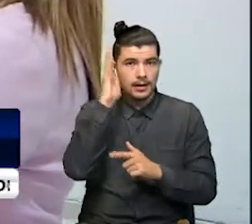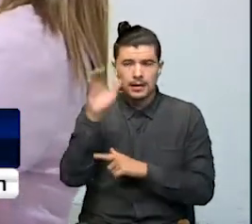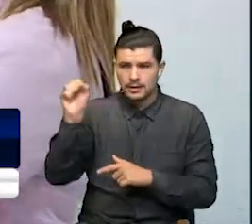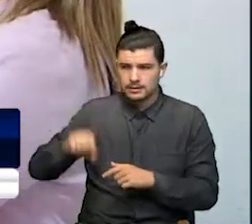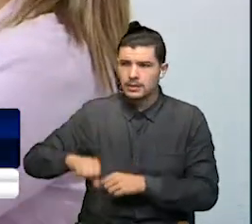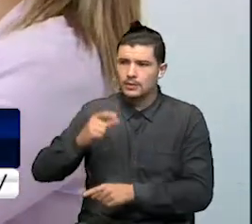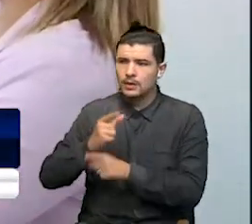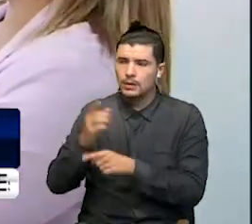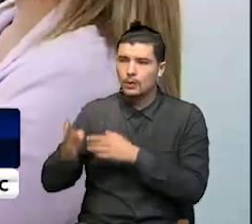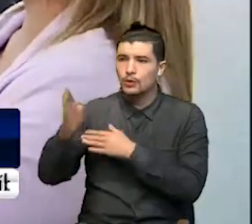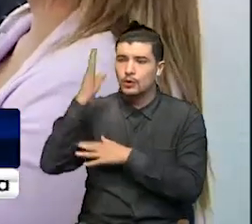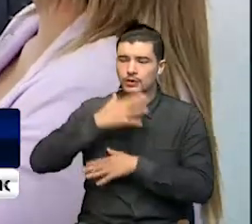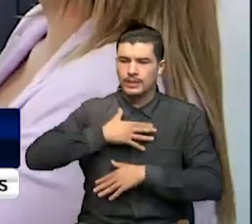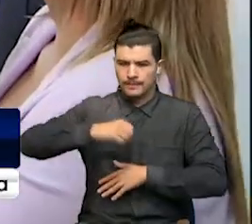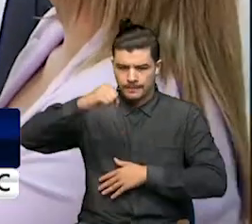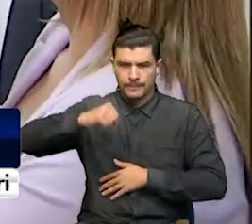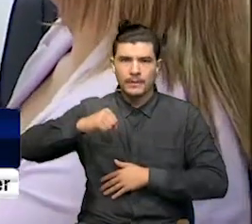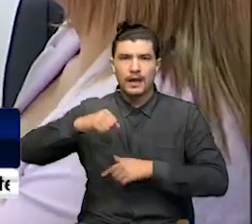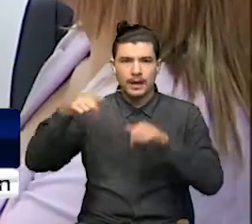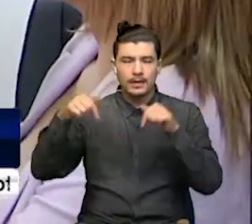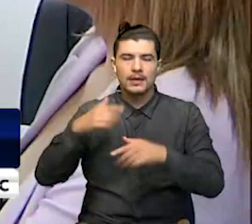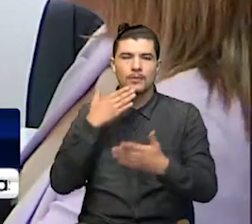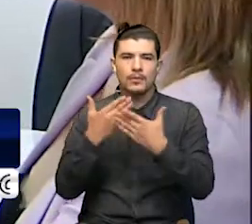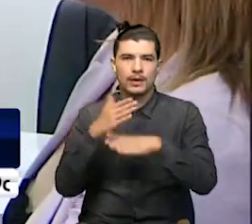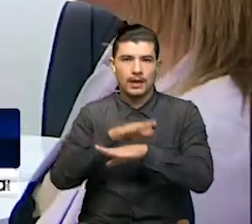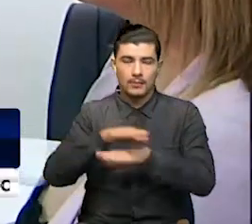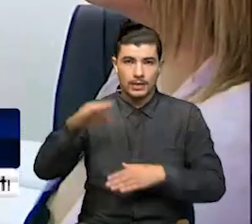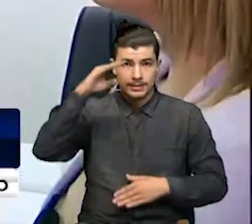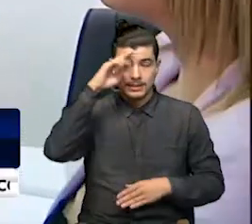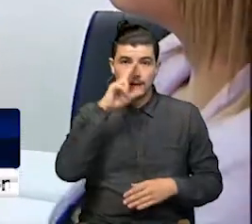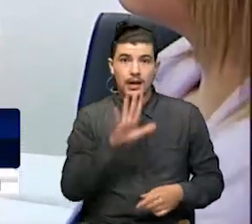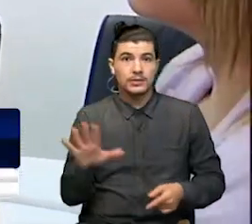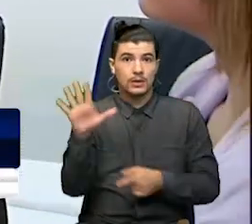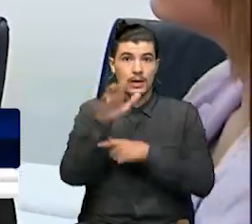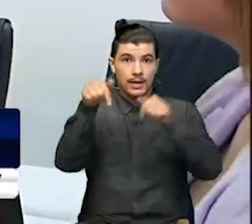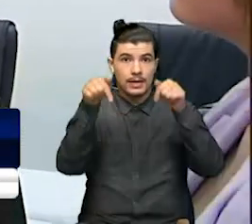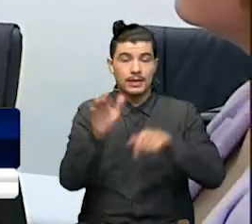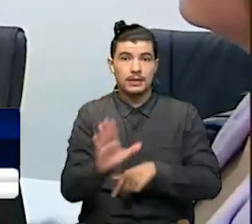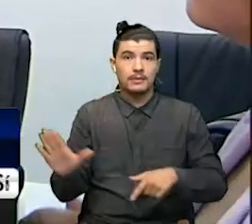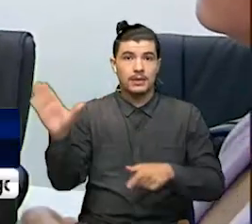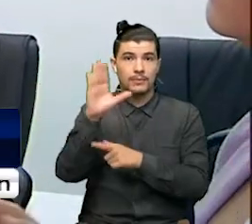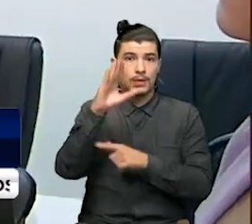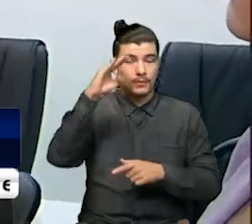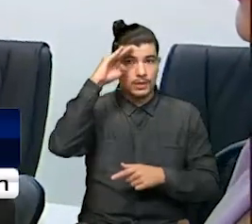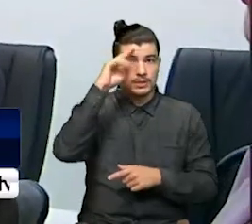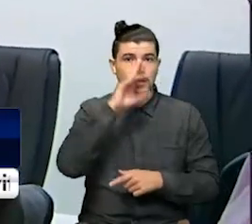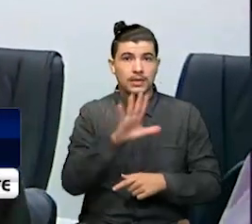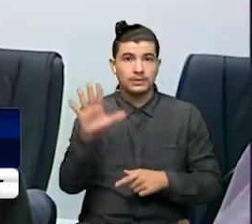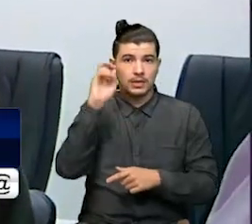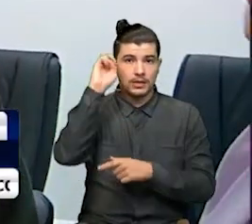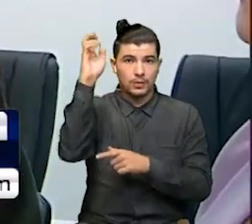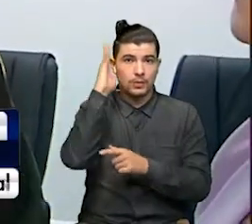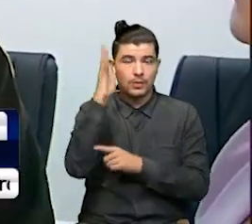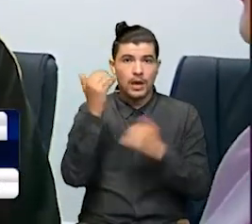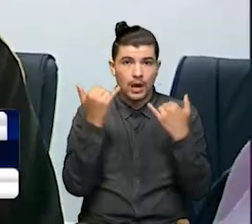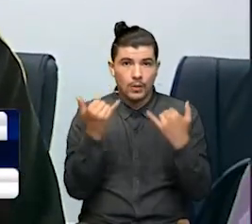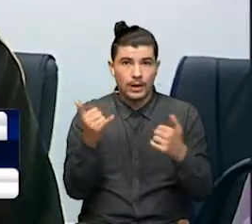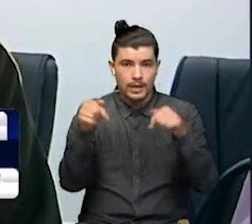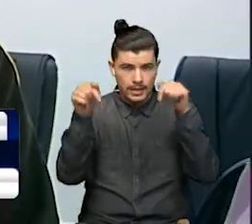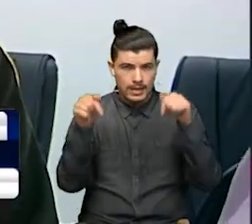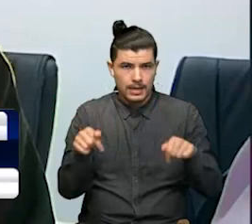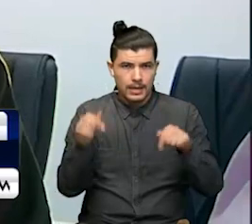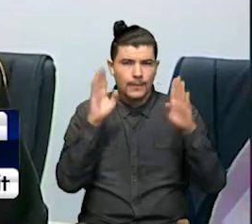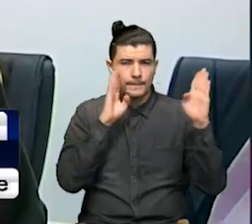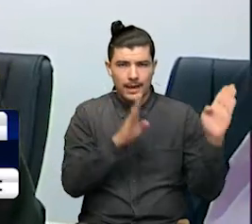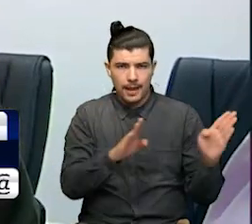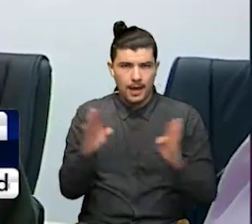buenas tardes la policía nacional y el departamento de policía norte de santander en el marco del plan